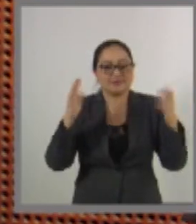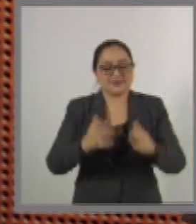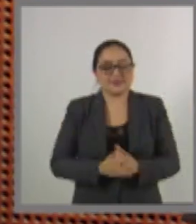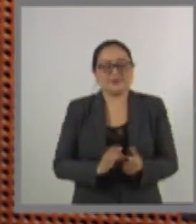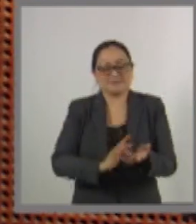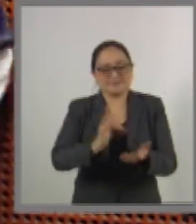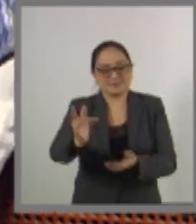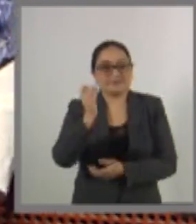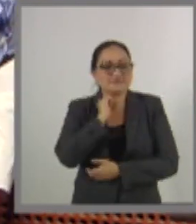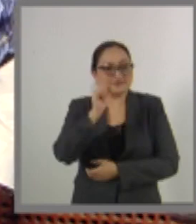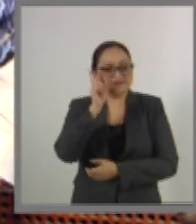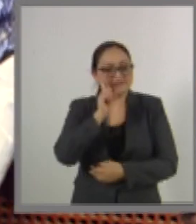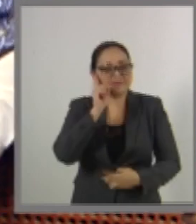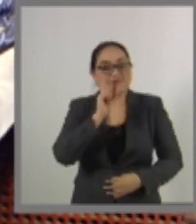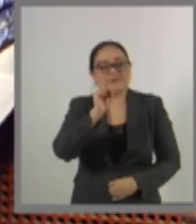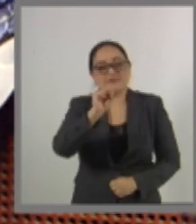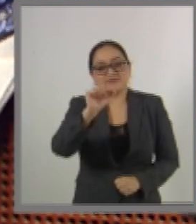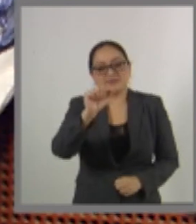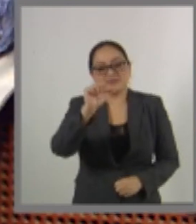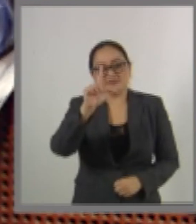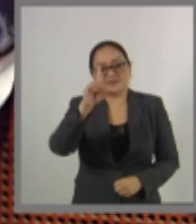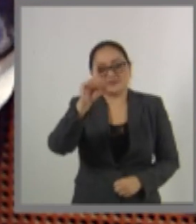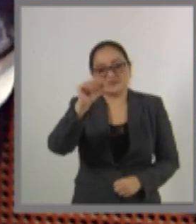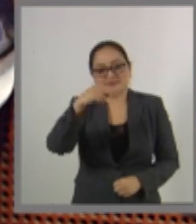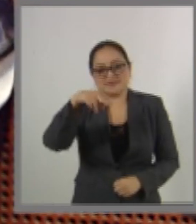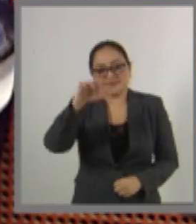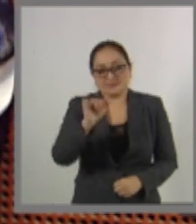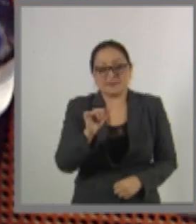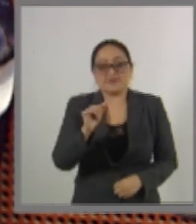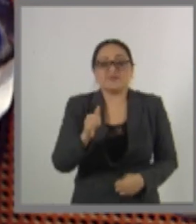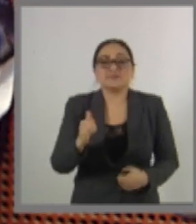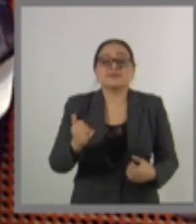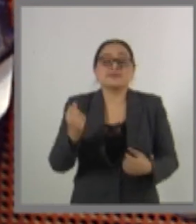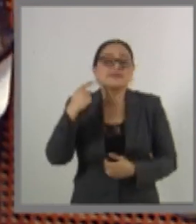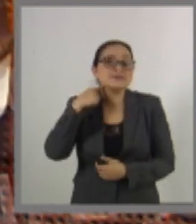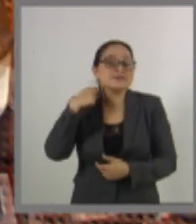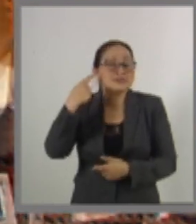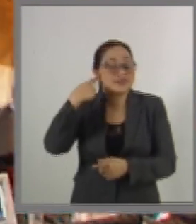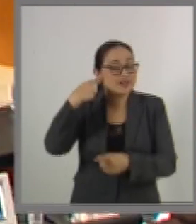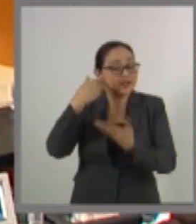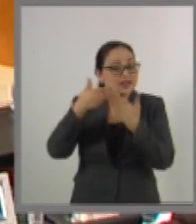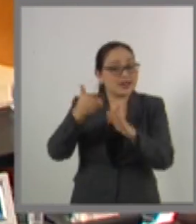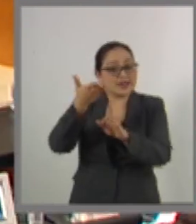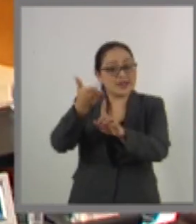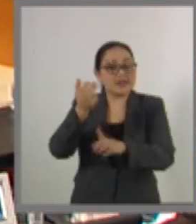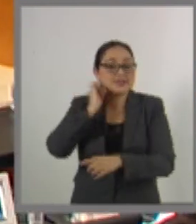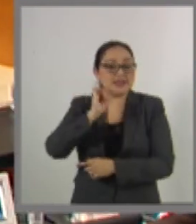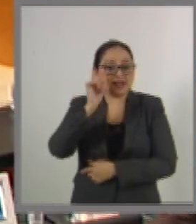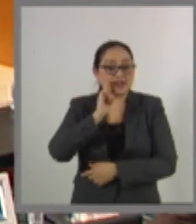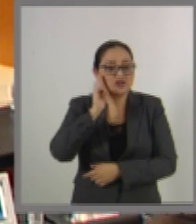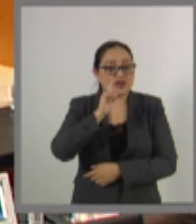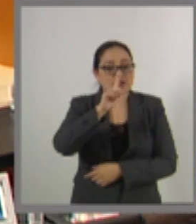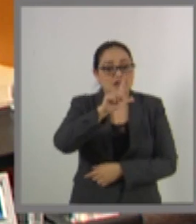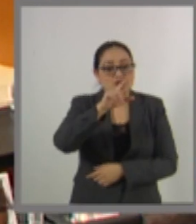Muchas gracias, senadora Saldaña. Sonido en el escaño de la senadora Luz María Beristain.